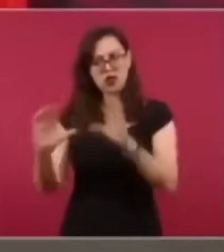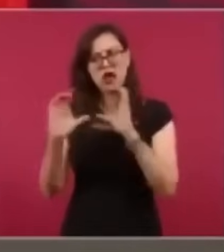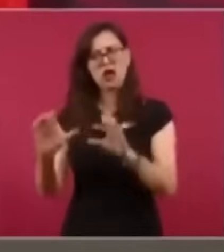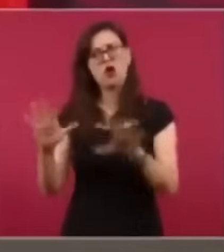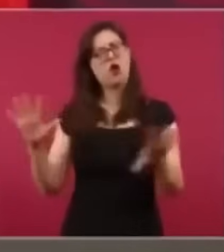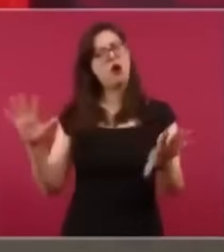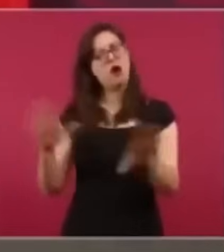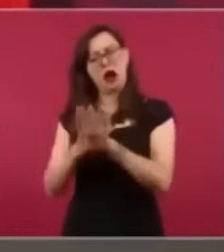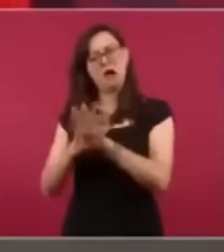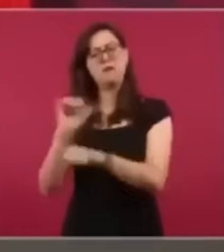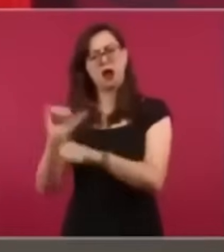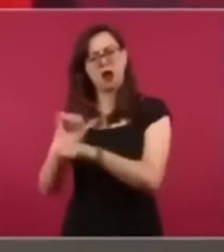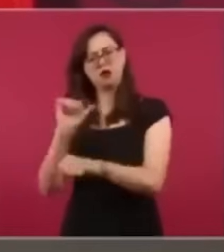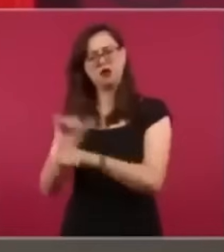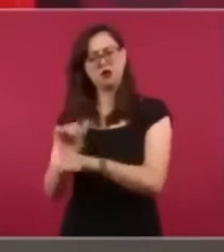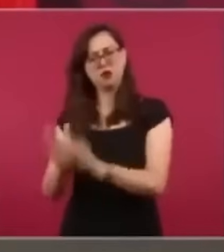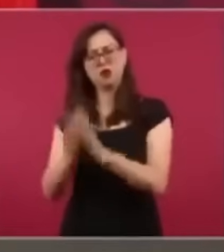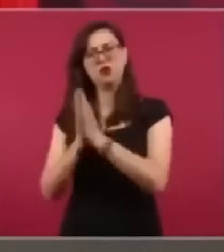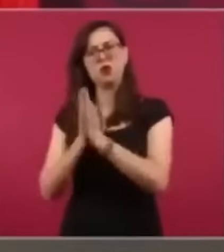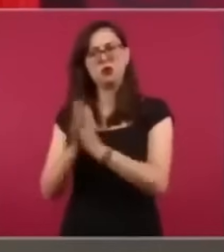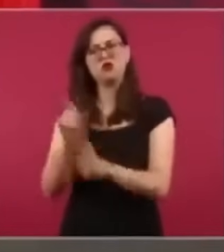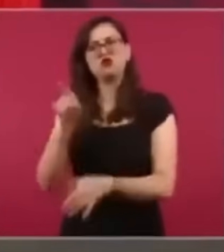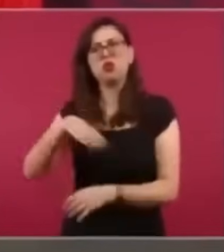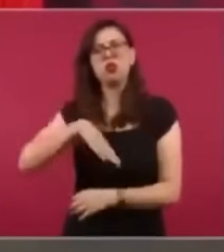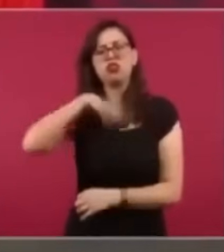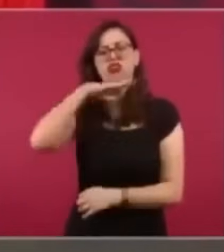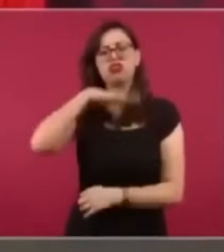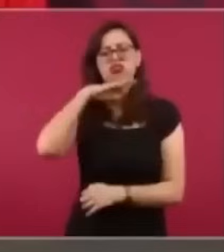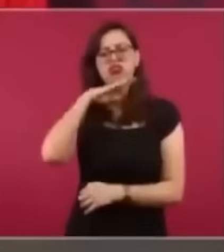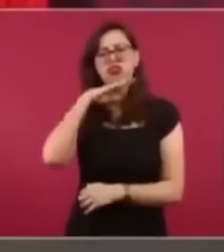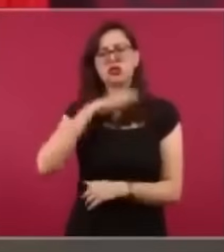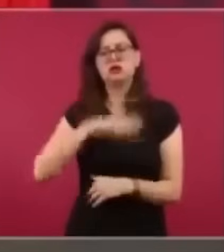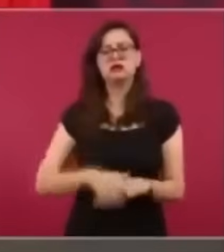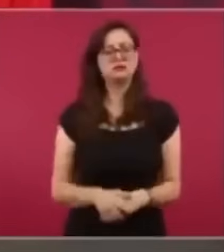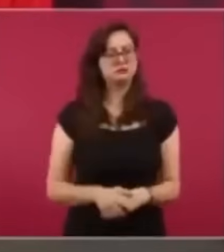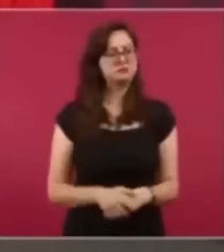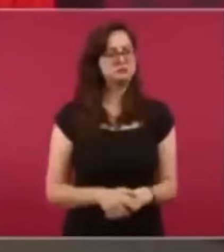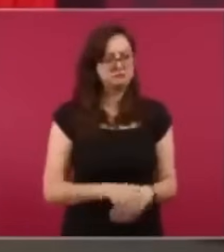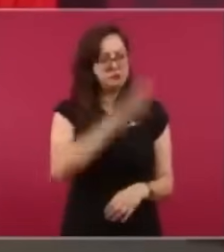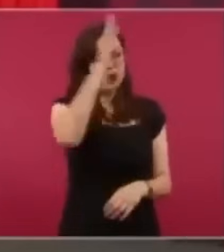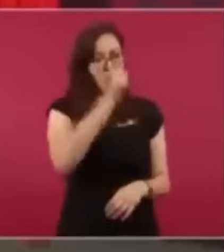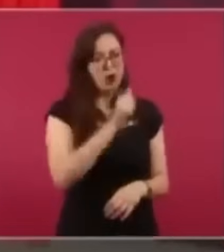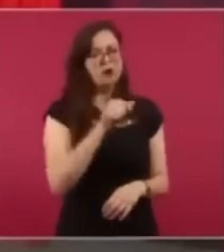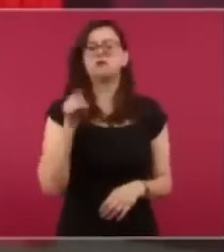Y cambió por una camioneta con blindaje.